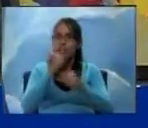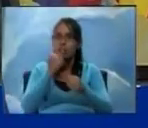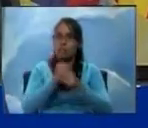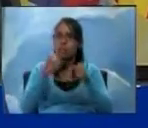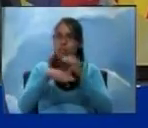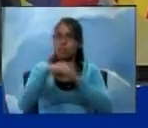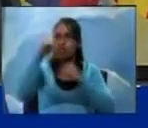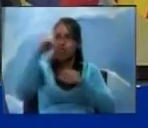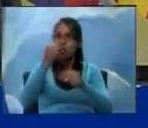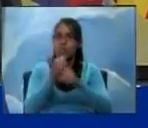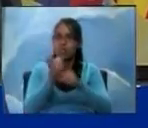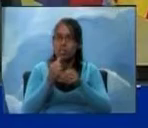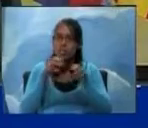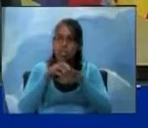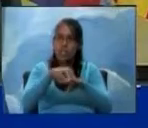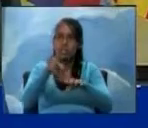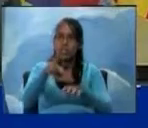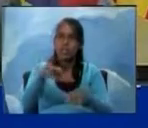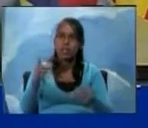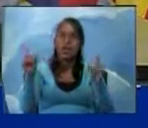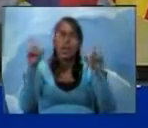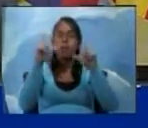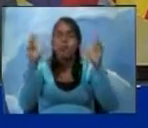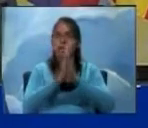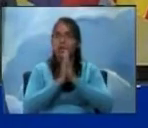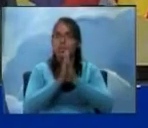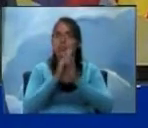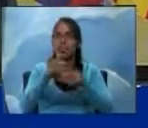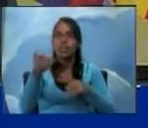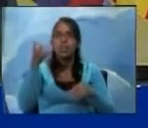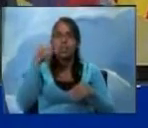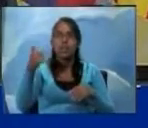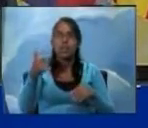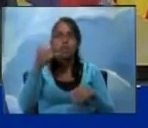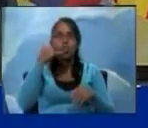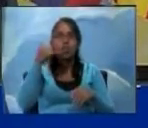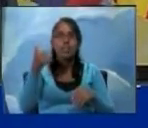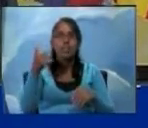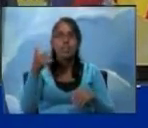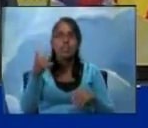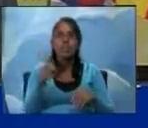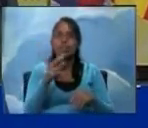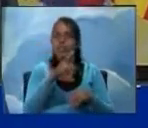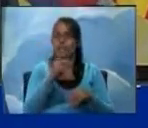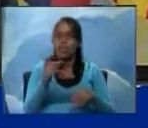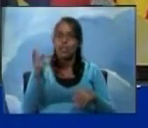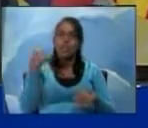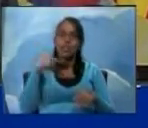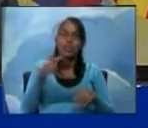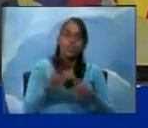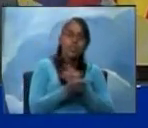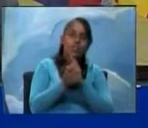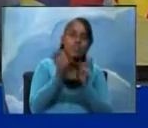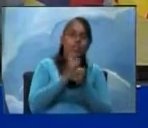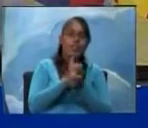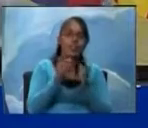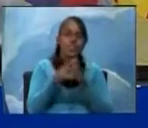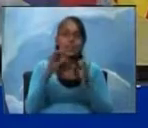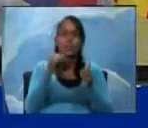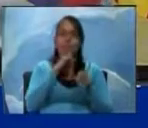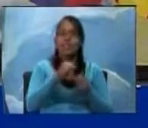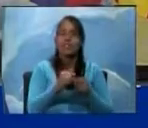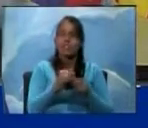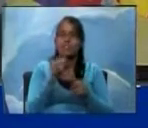Vete para el trabajo, pero llévate el matutino en el telefonito. ¡No lo cambies! Y se